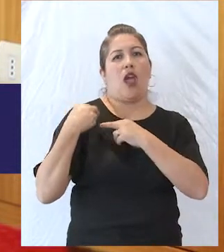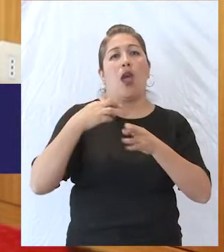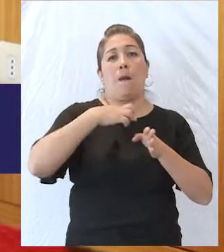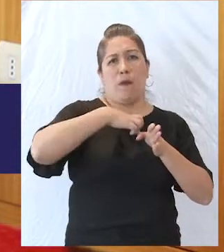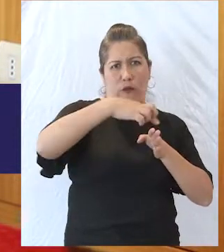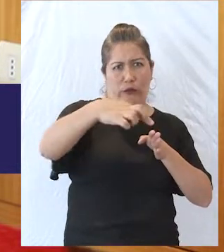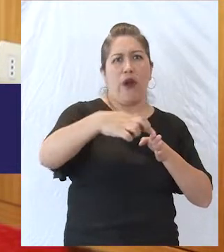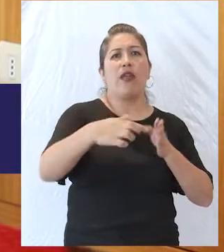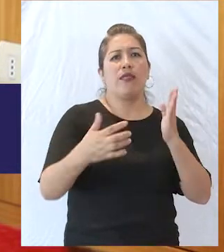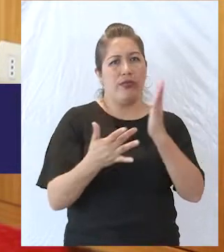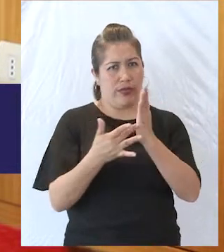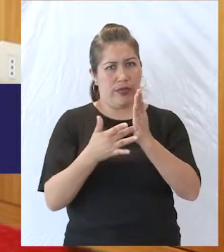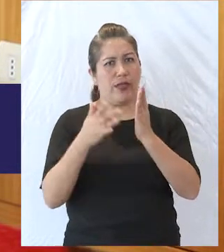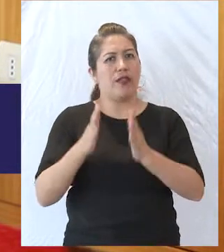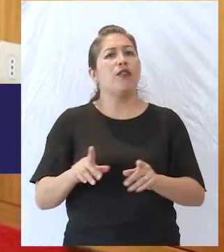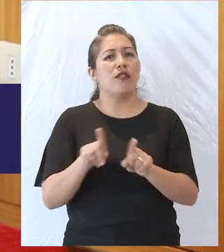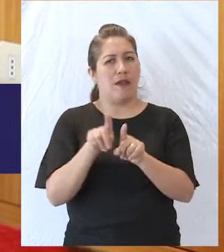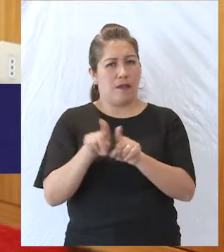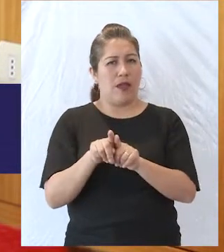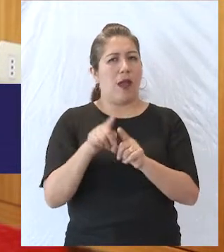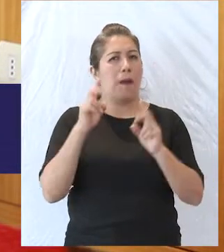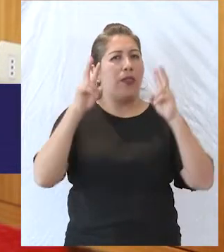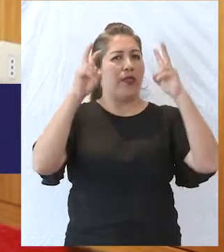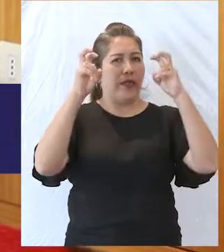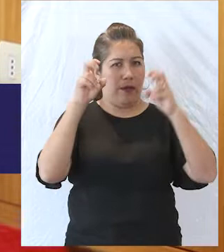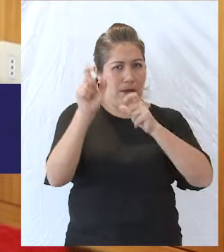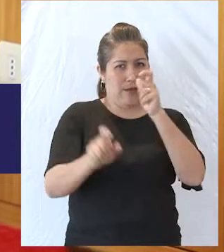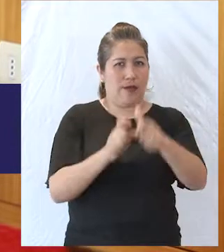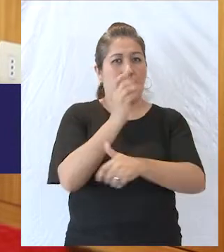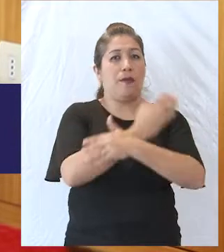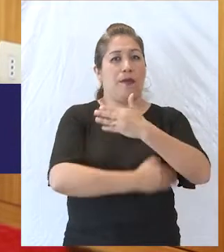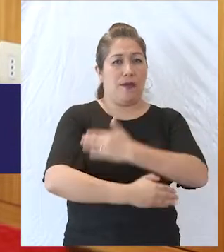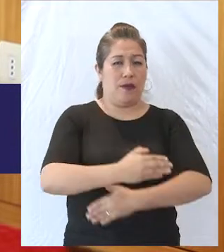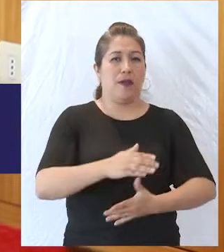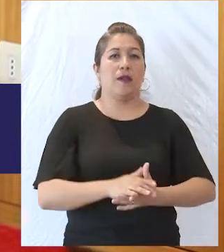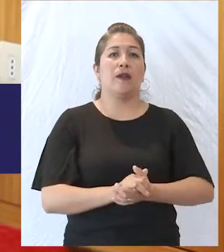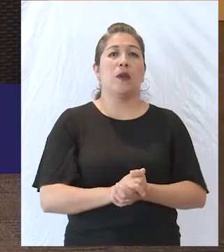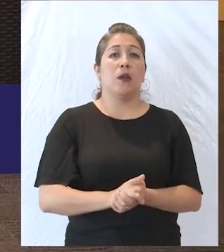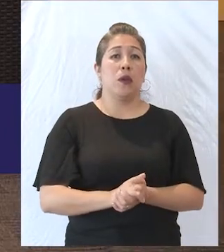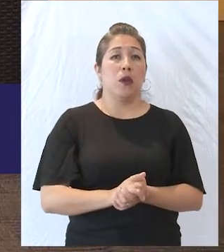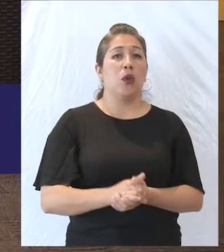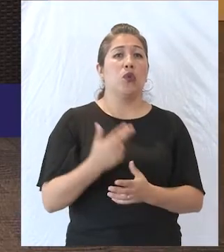la mayoría profesionales y técnicos en materia de discapacidad.